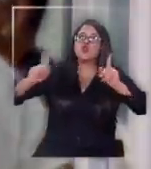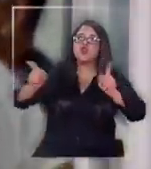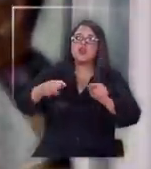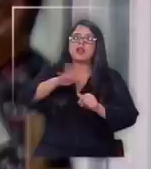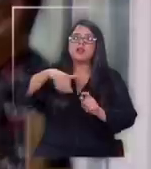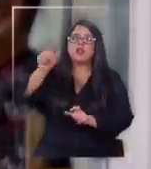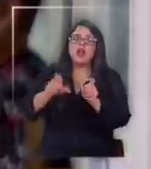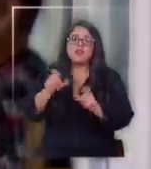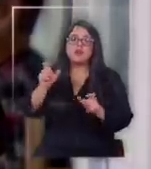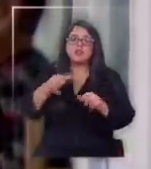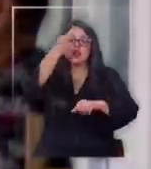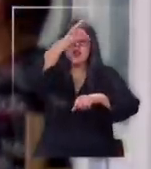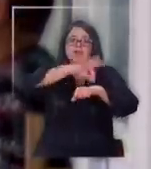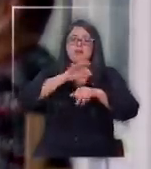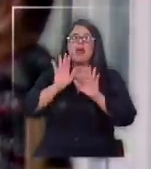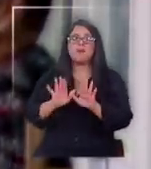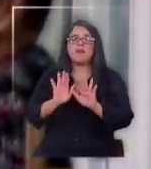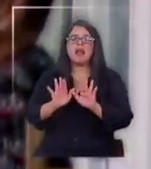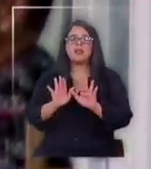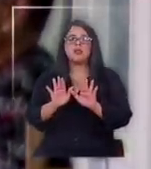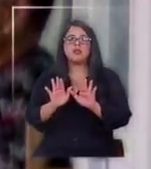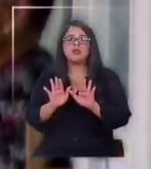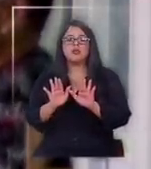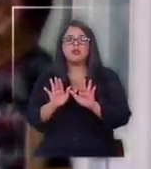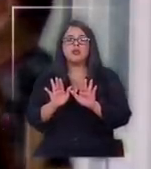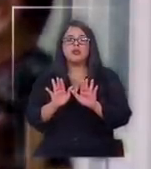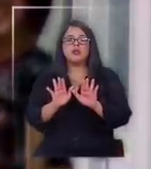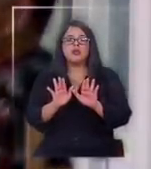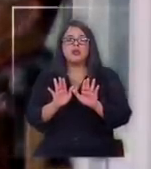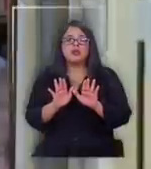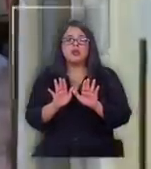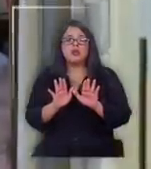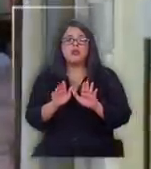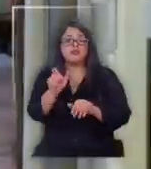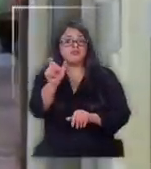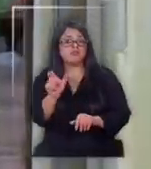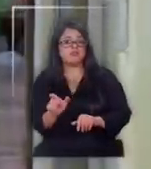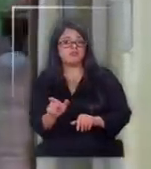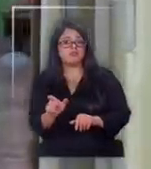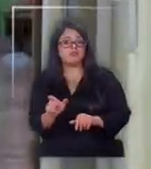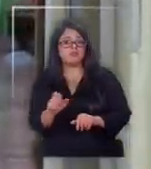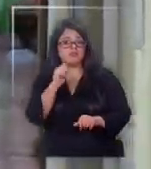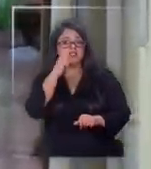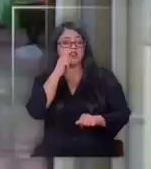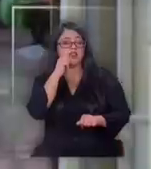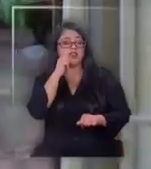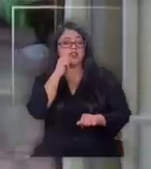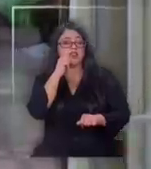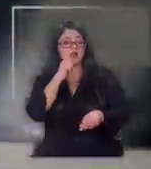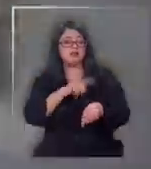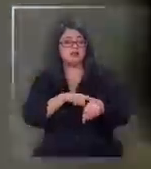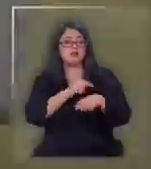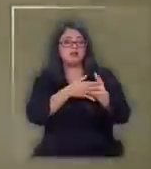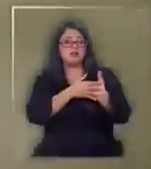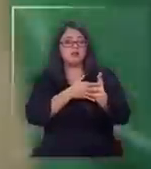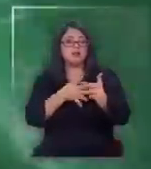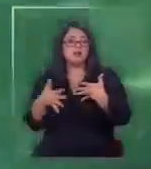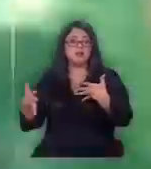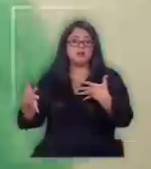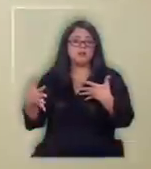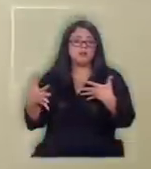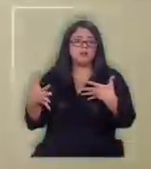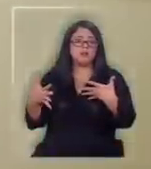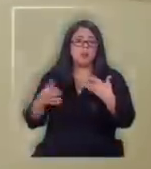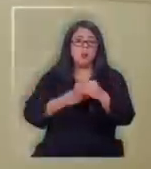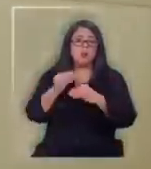personas involucradas estén esperando a este paciente, obviamente significa prolongar un proceso que si antes nos tomaba